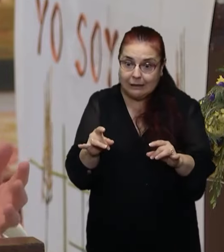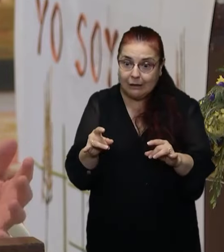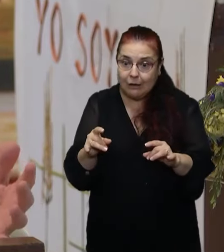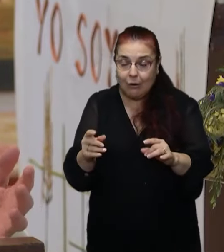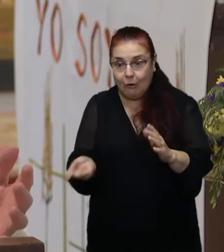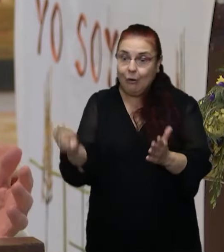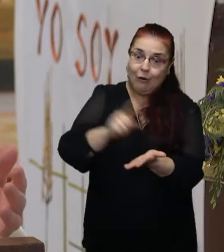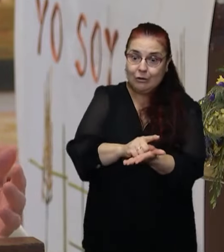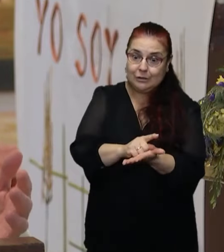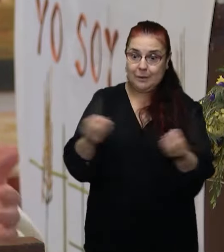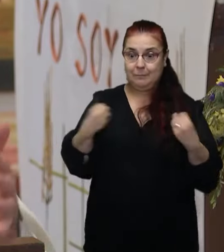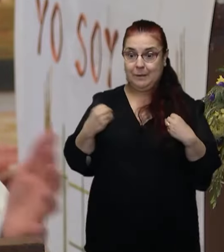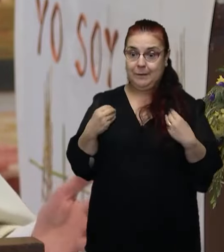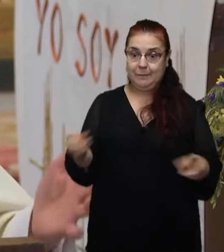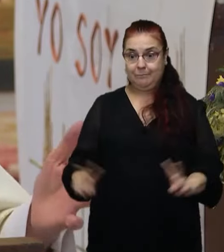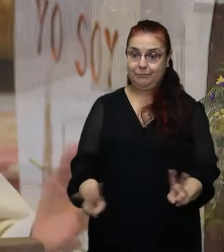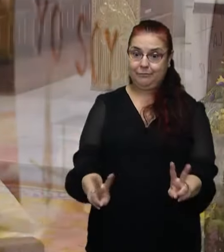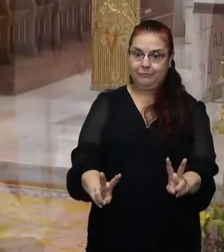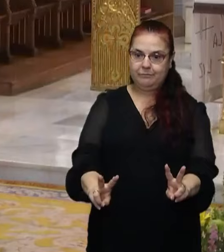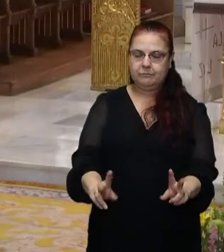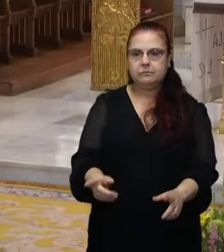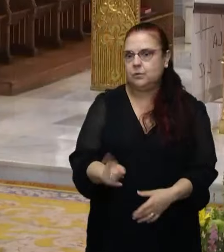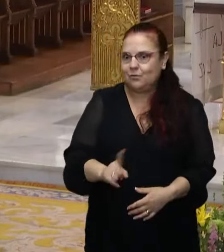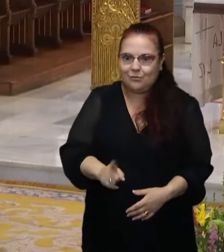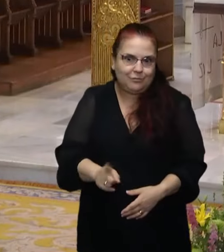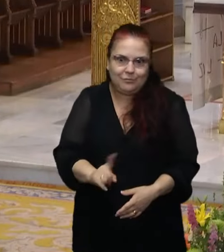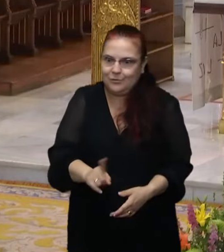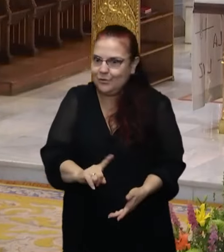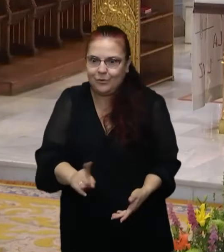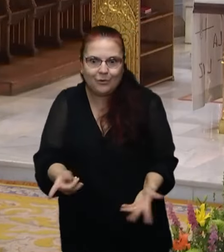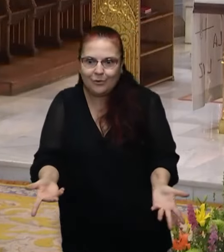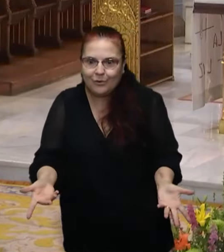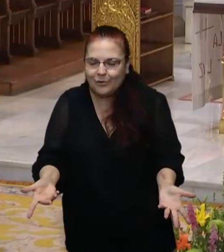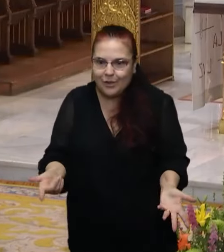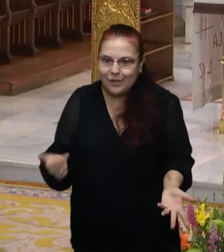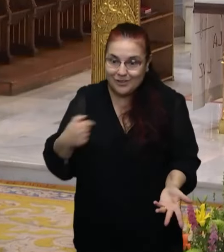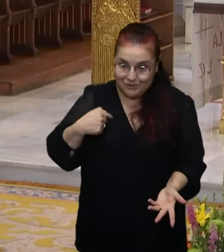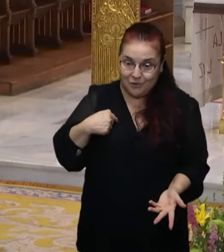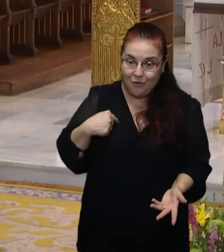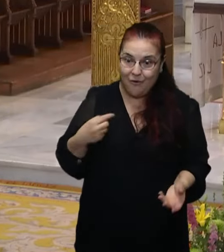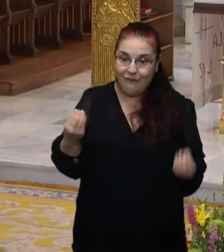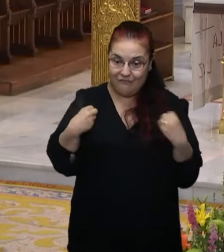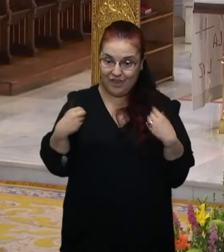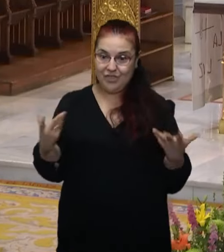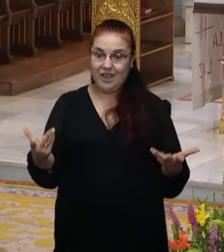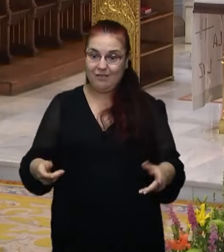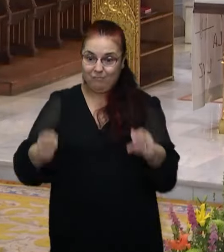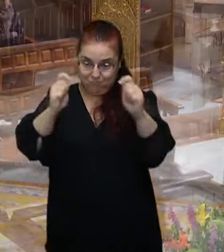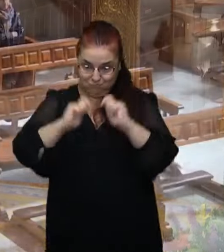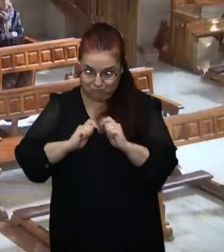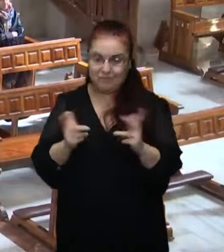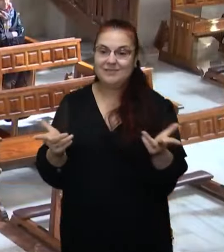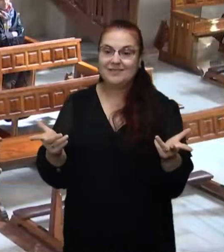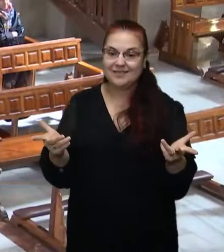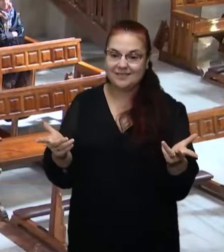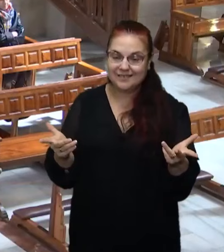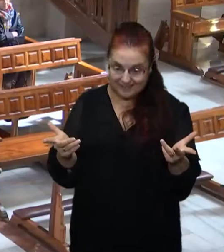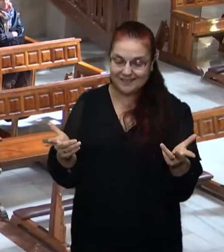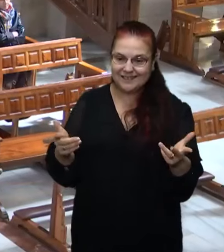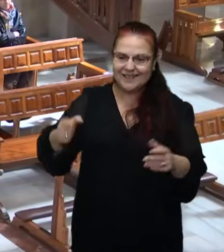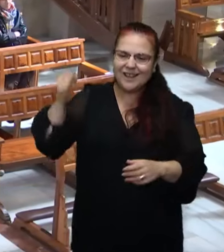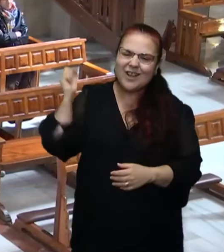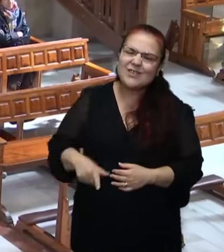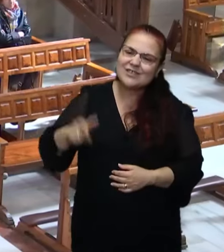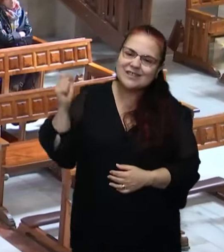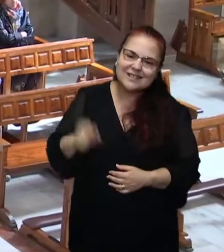No, no es así. La estoy recibiendo. Hemos recibido, estamos recibiendo